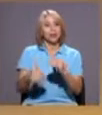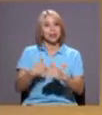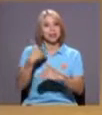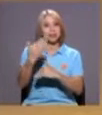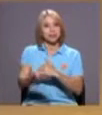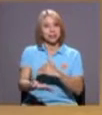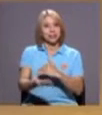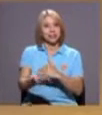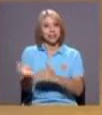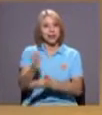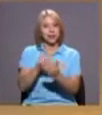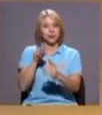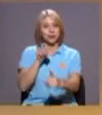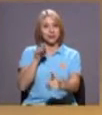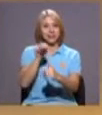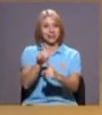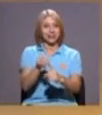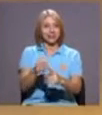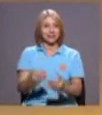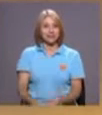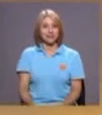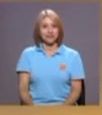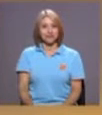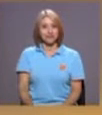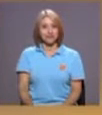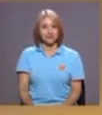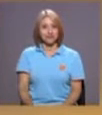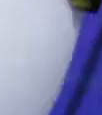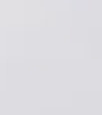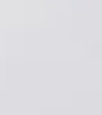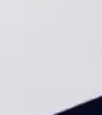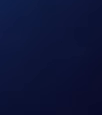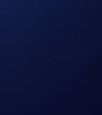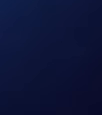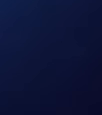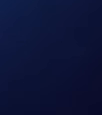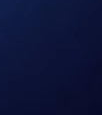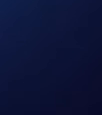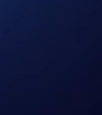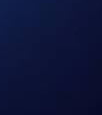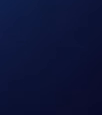mensajes a las amigas y amigos y nosotros regresamos.